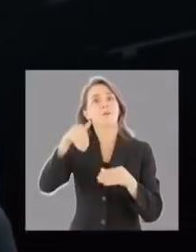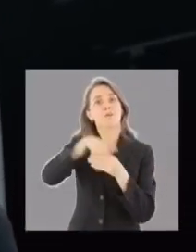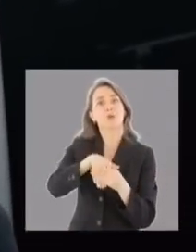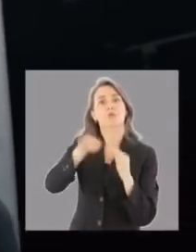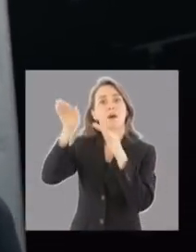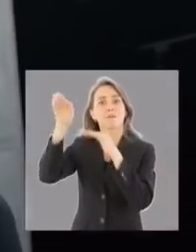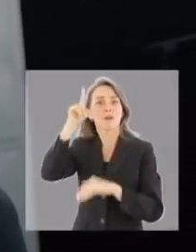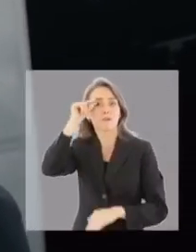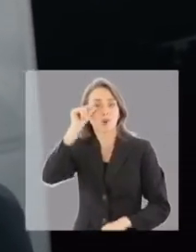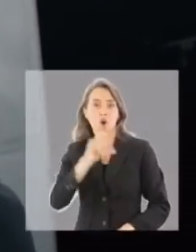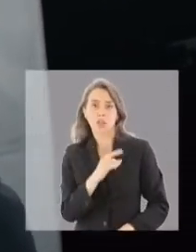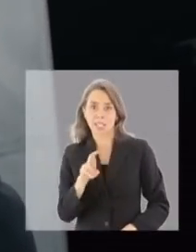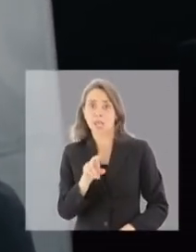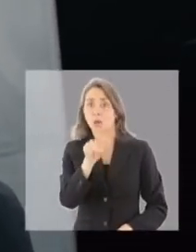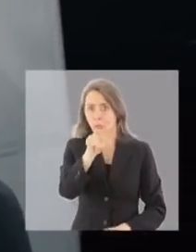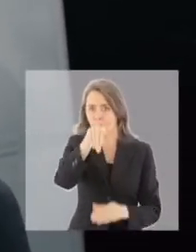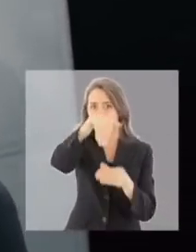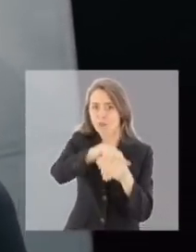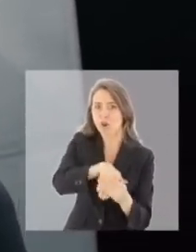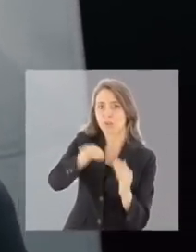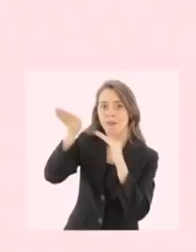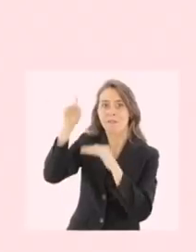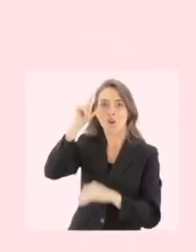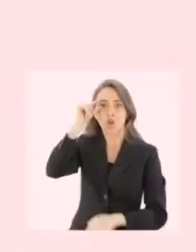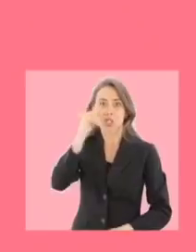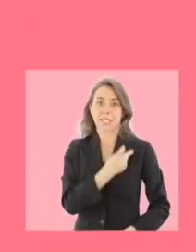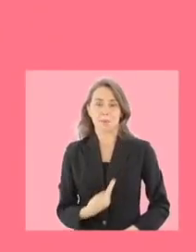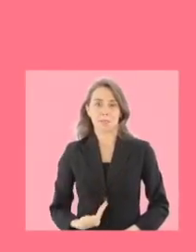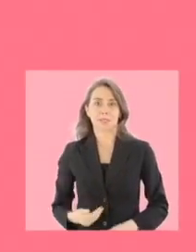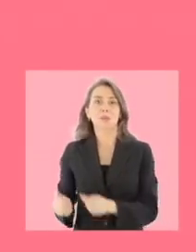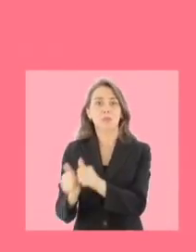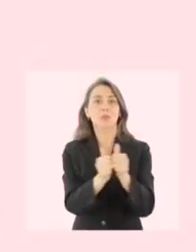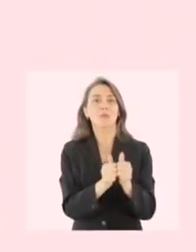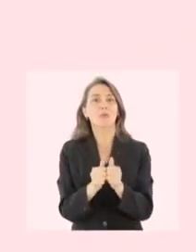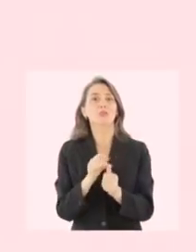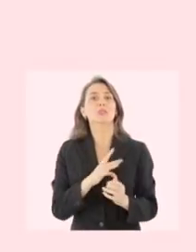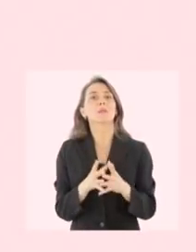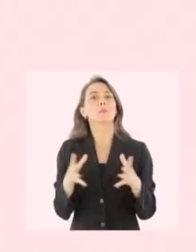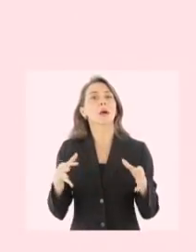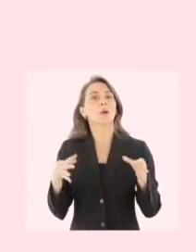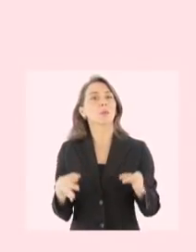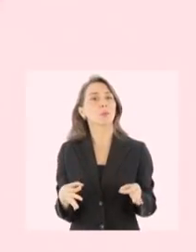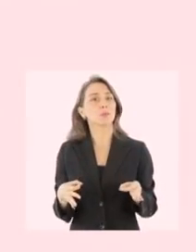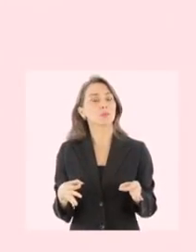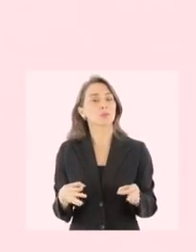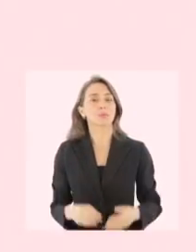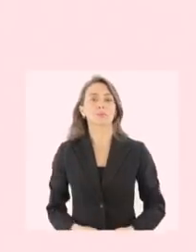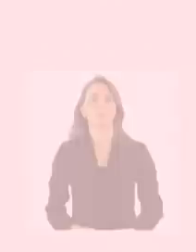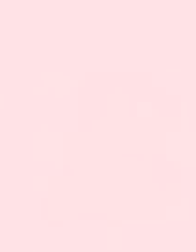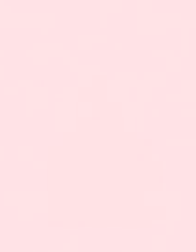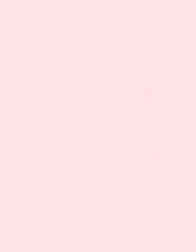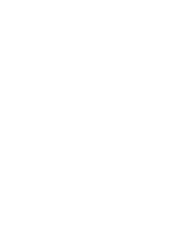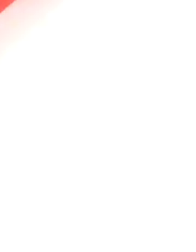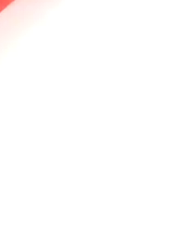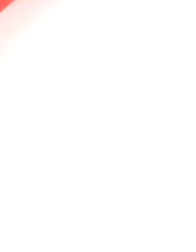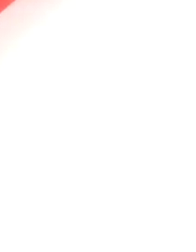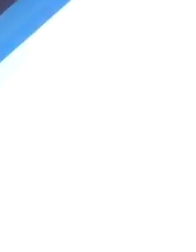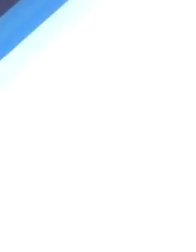es educar. Voto por Alejandro Guille. Vota por Guille, presidente. Juntos, por un Chile más